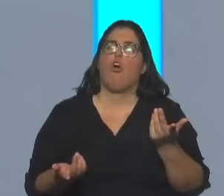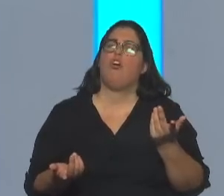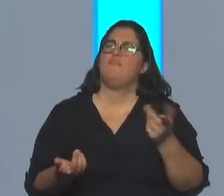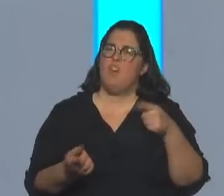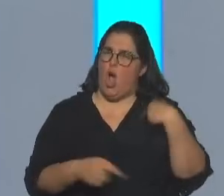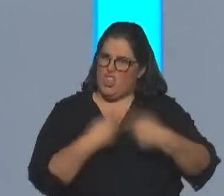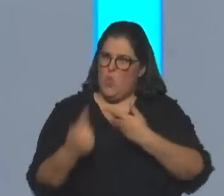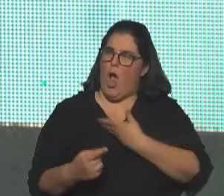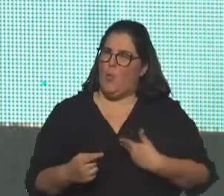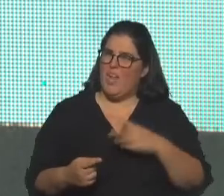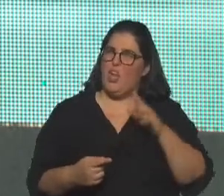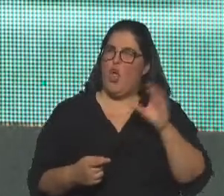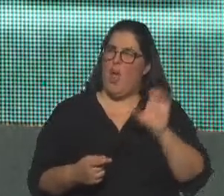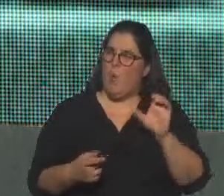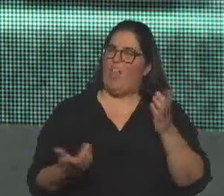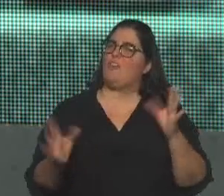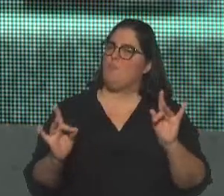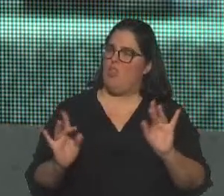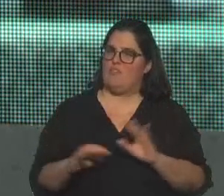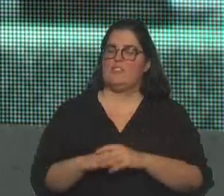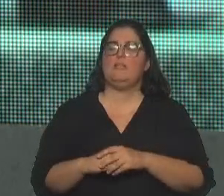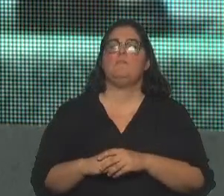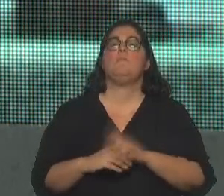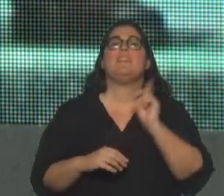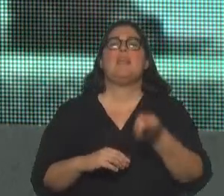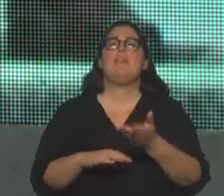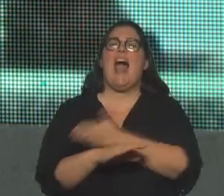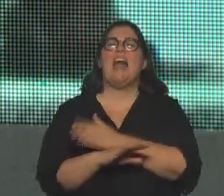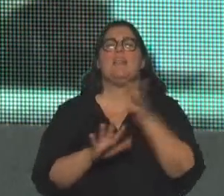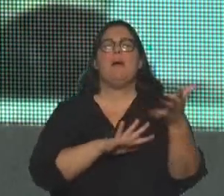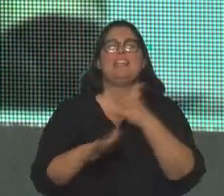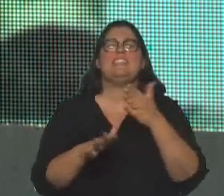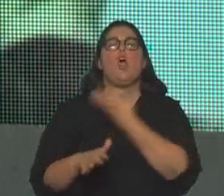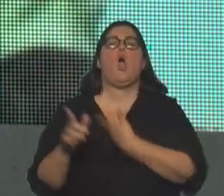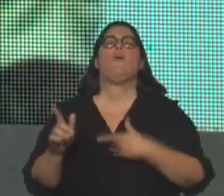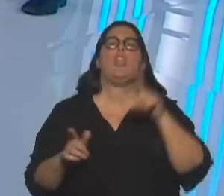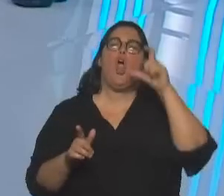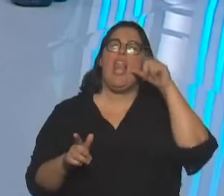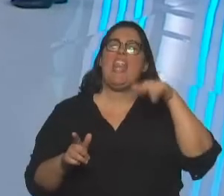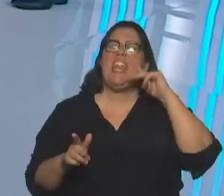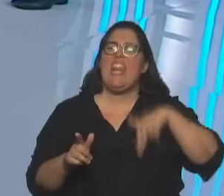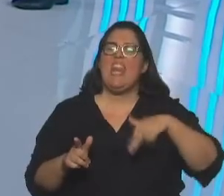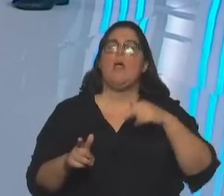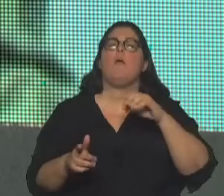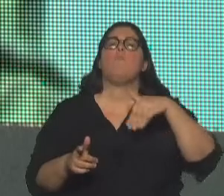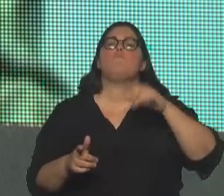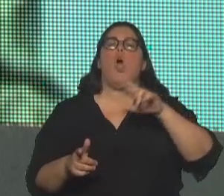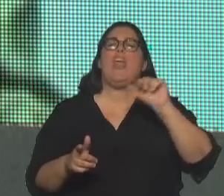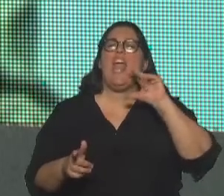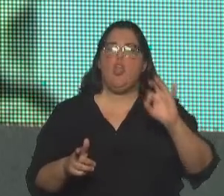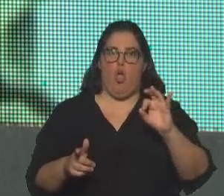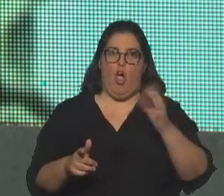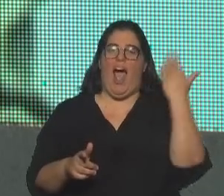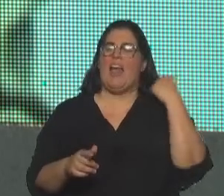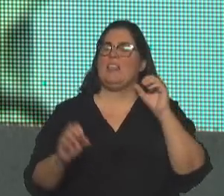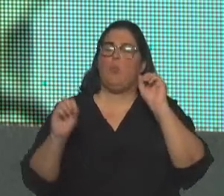seguir gobernando Ecuador. Sí, alguna similitud con lo que fue también el gobierno de Lenín Moreno, ¿no? Que quedó tan debilitado y se fue con la peor popularidad de